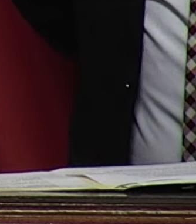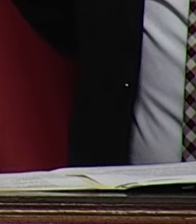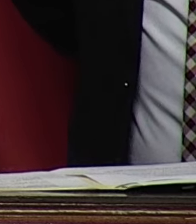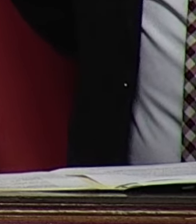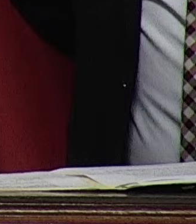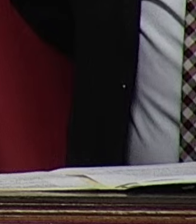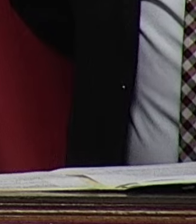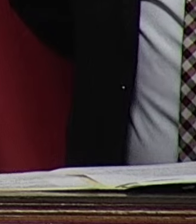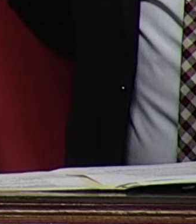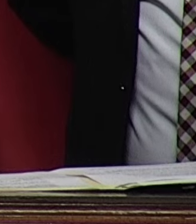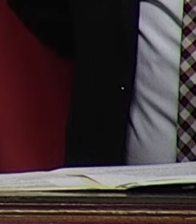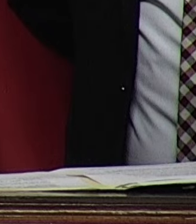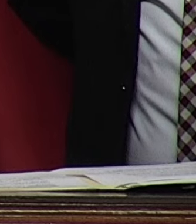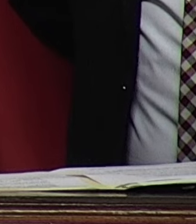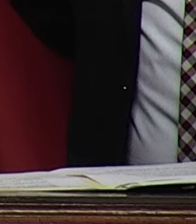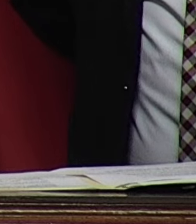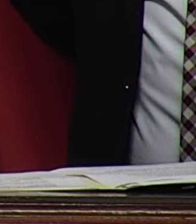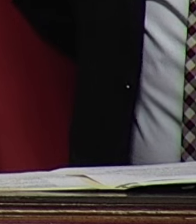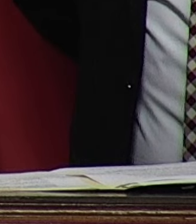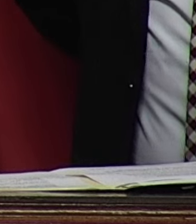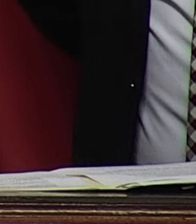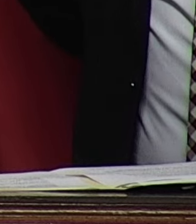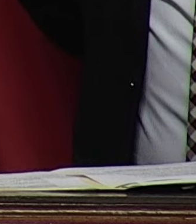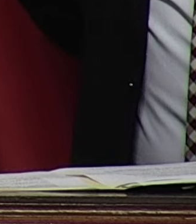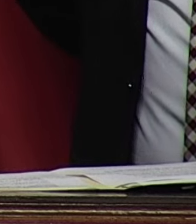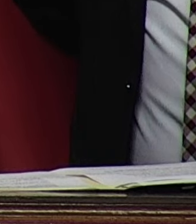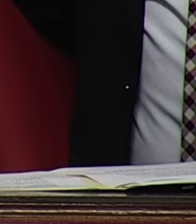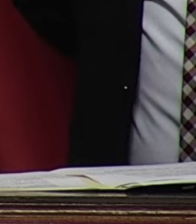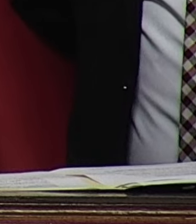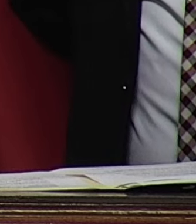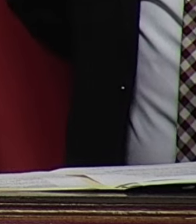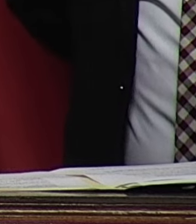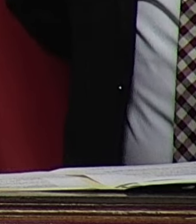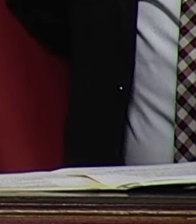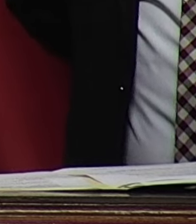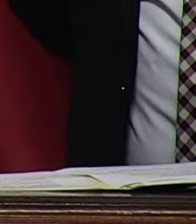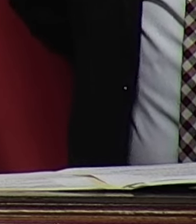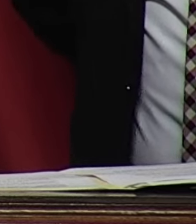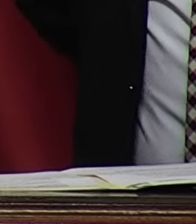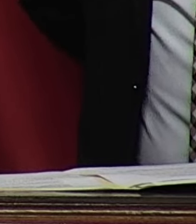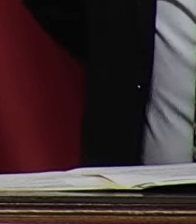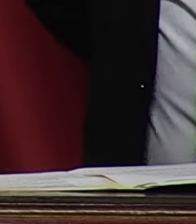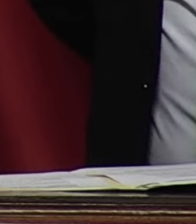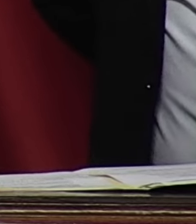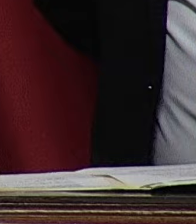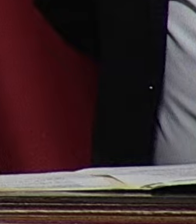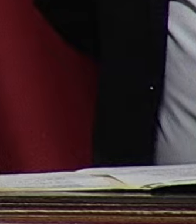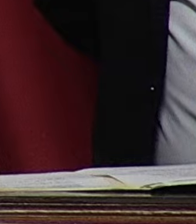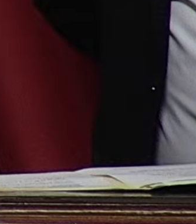Congreso. Insértese el acta de la presente sesión en el diario de los debates.